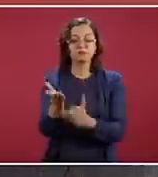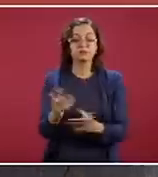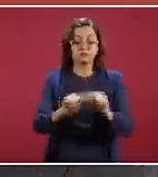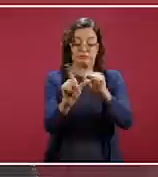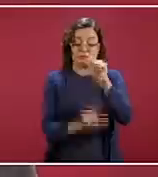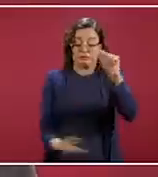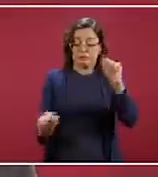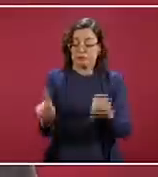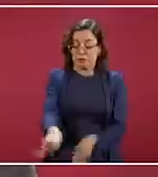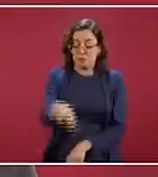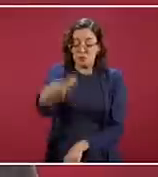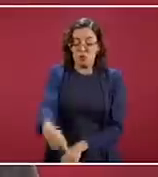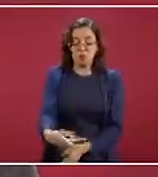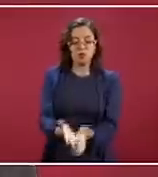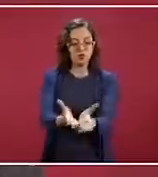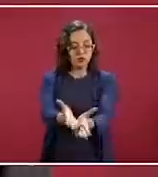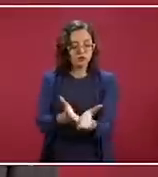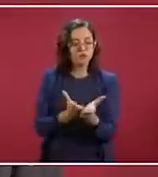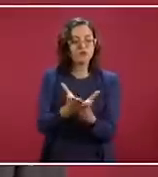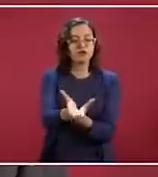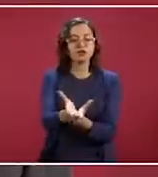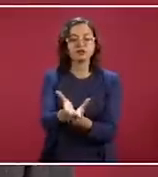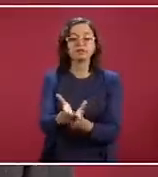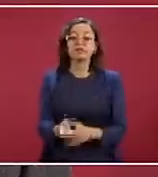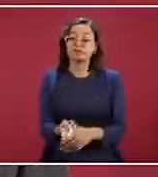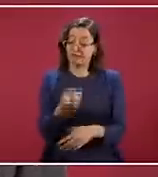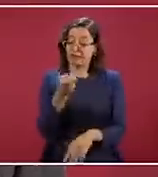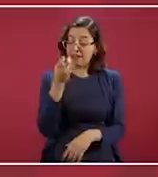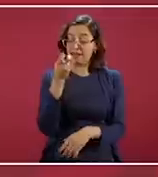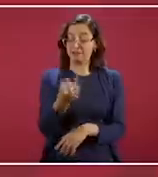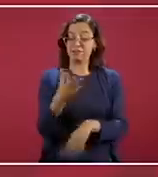patria, porque esa es la lealtad